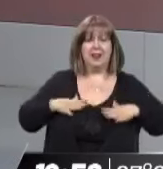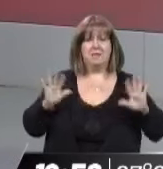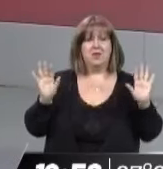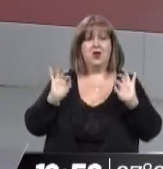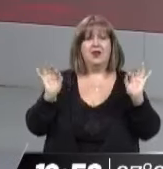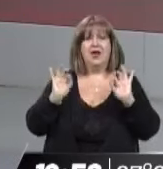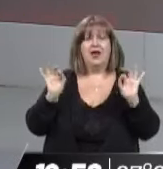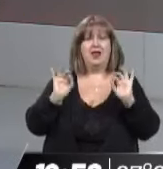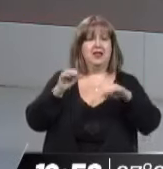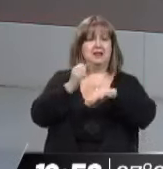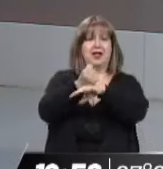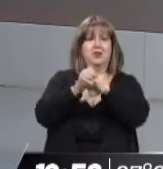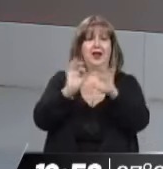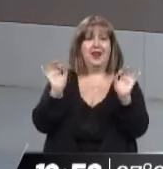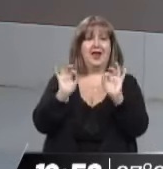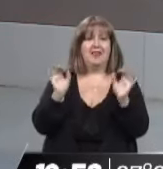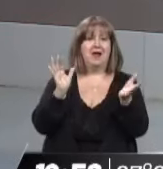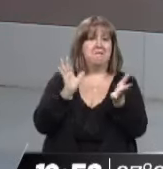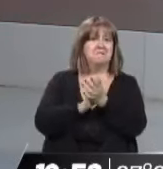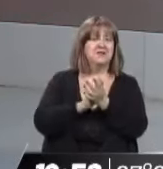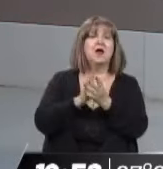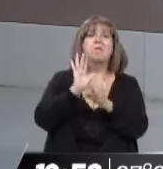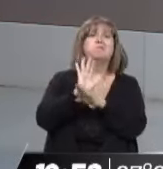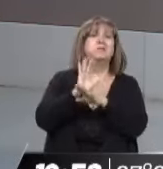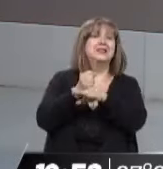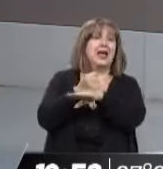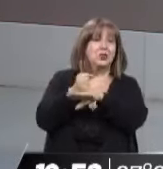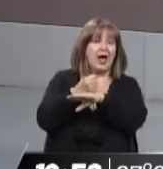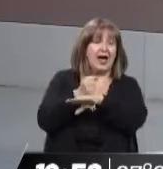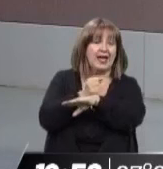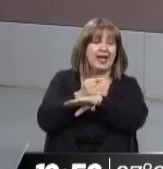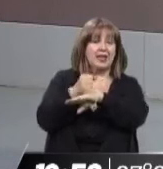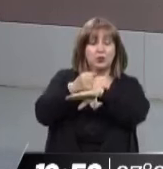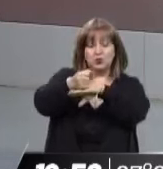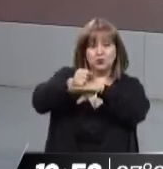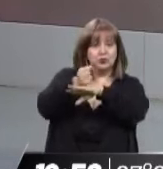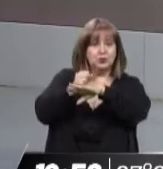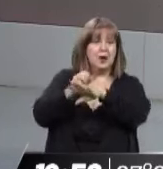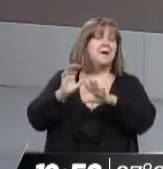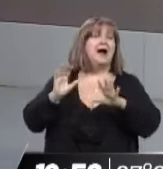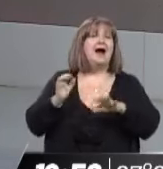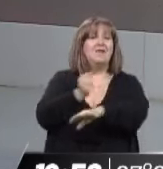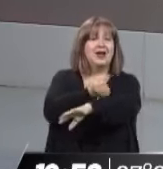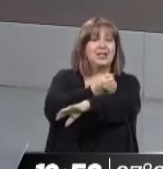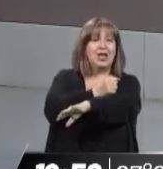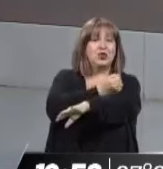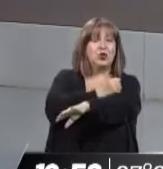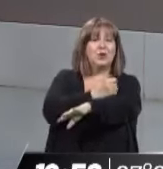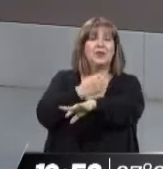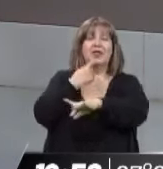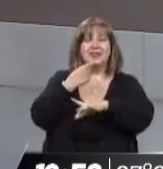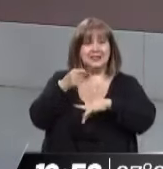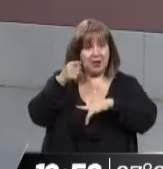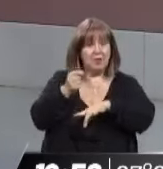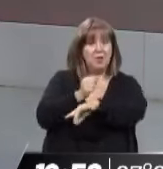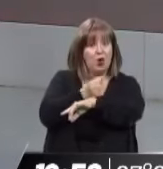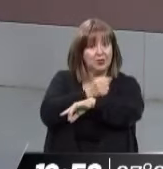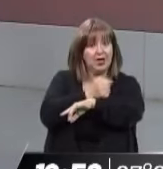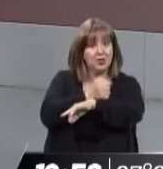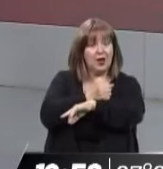está como muy capacitado para hablar. Pero ¿se trata de tatuajes la historia? Se trata de tatuajes, sí. Y algunos tildan que este